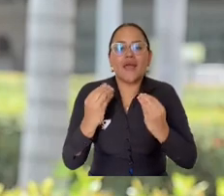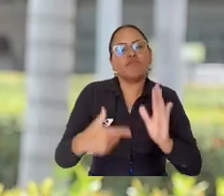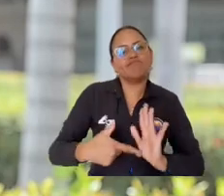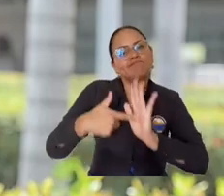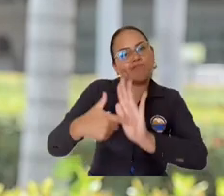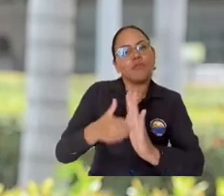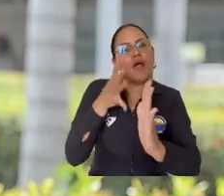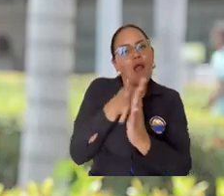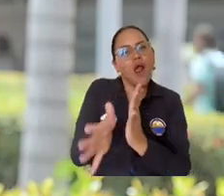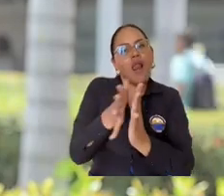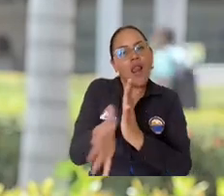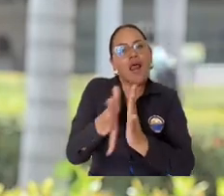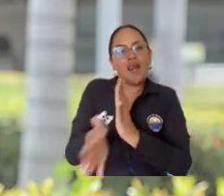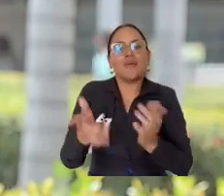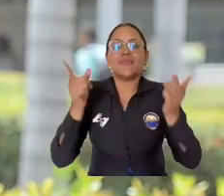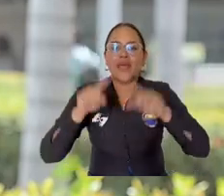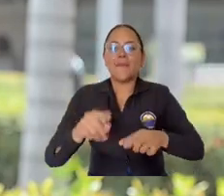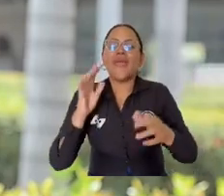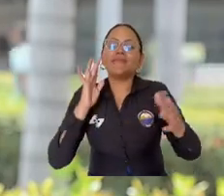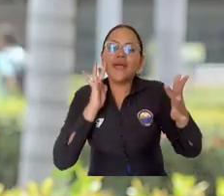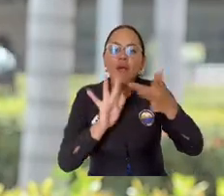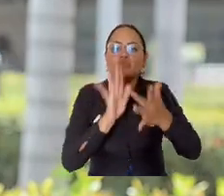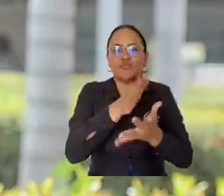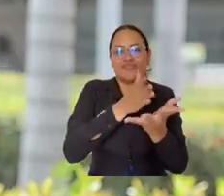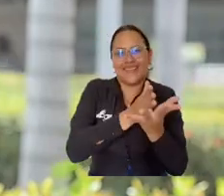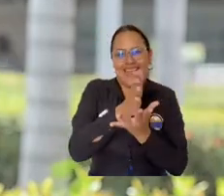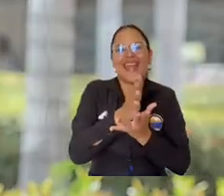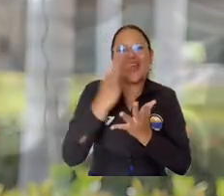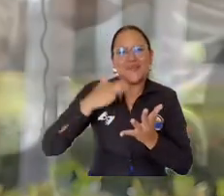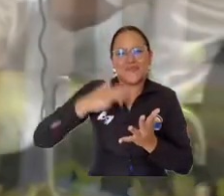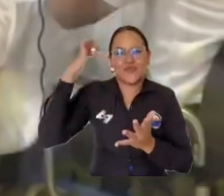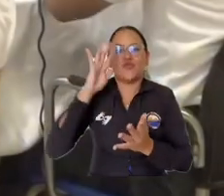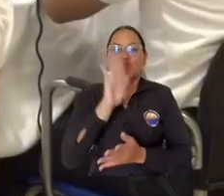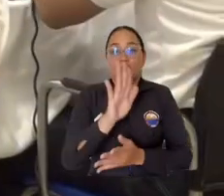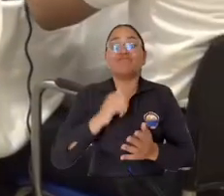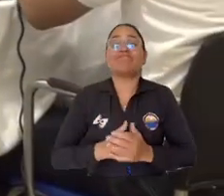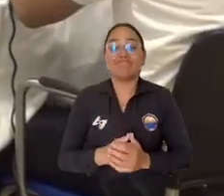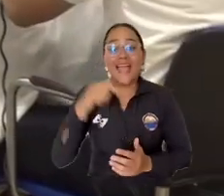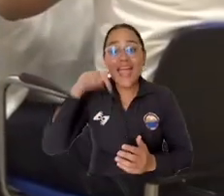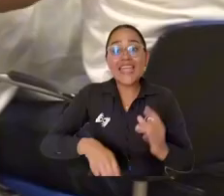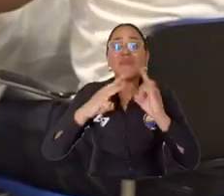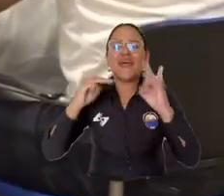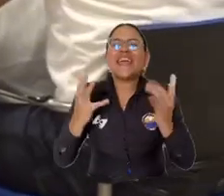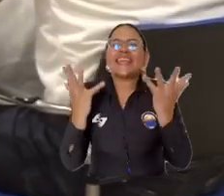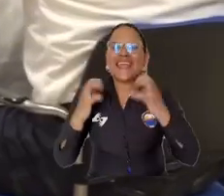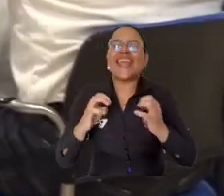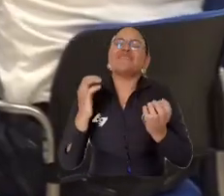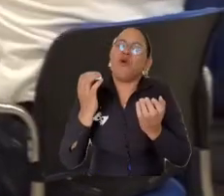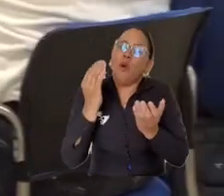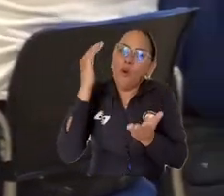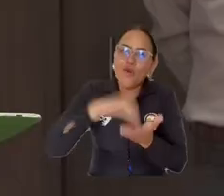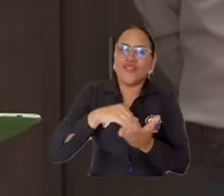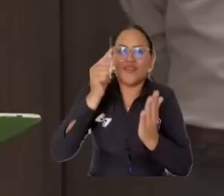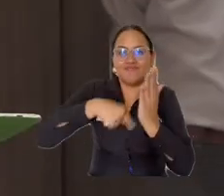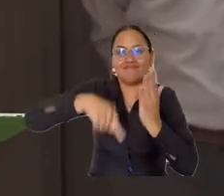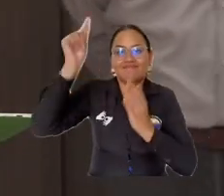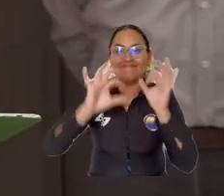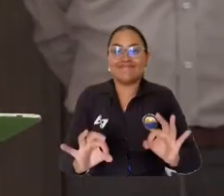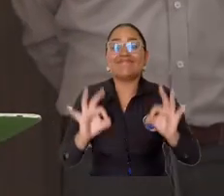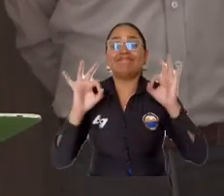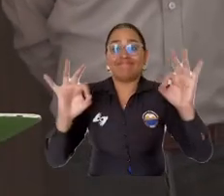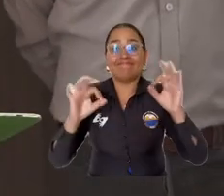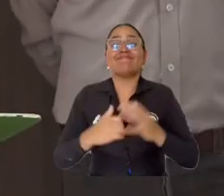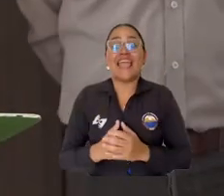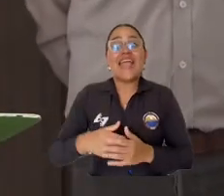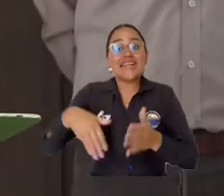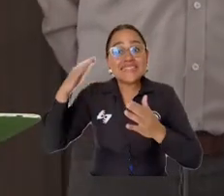que tenemos en el seno de esta facultad y sus programas de pregrado presencial. Unimagdalena va en busca de la reacreditación luego